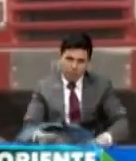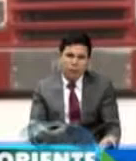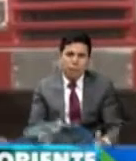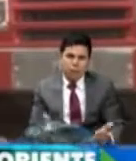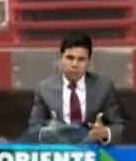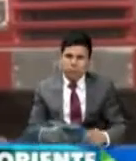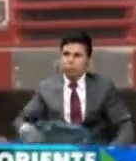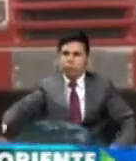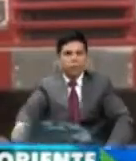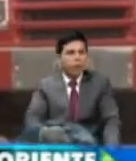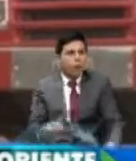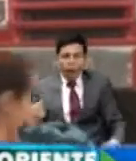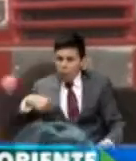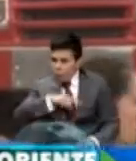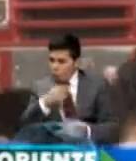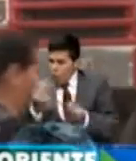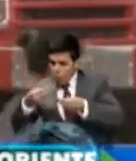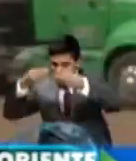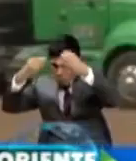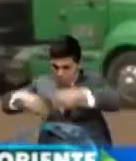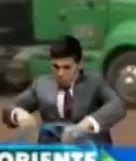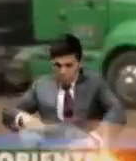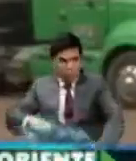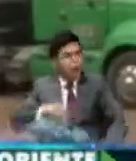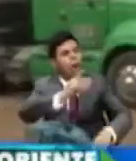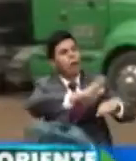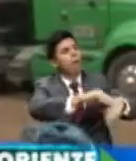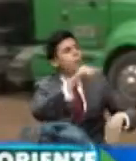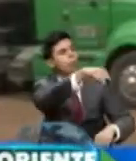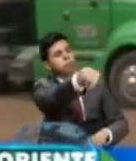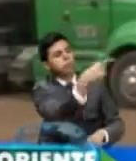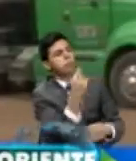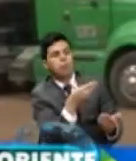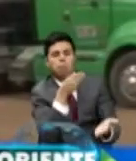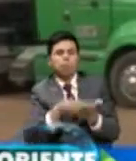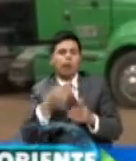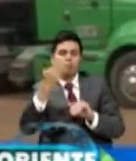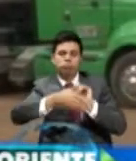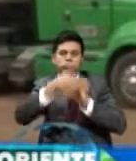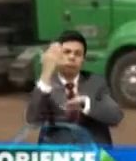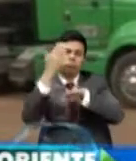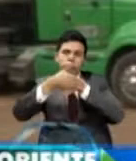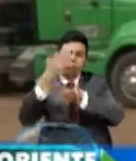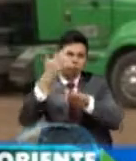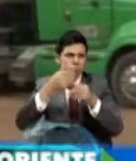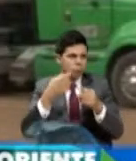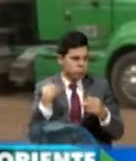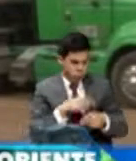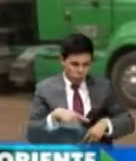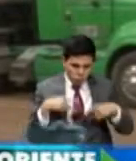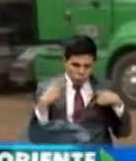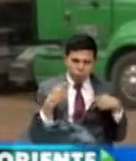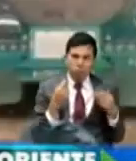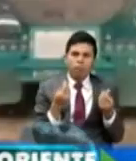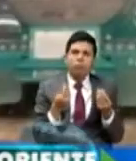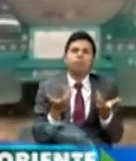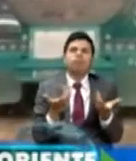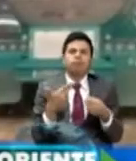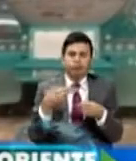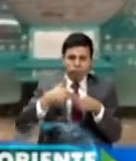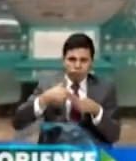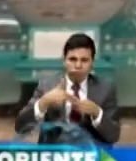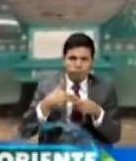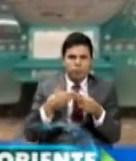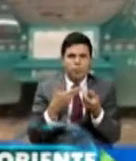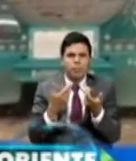ellos quieren que nosotros subsidiemos eso, y para nosotros es imposible, porque nosotros la canasta de la casa se vació. Los tanques del